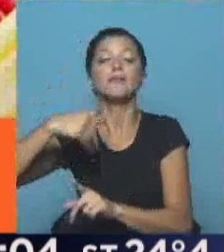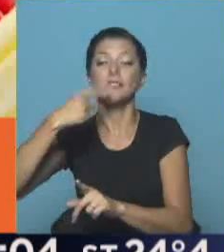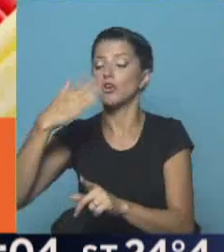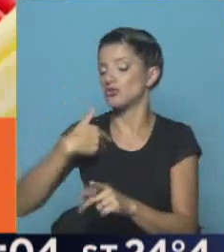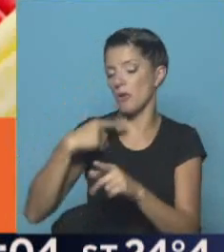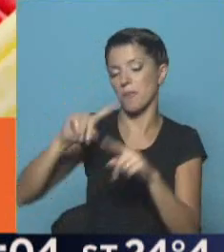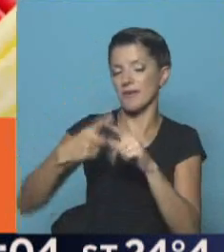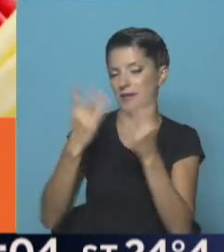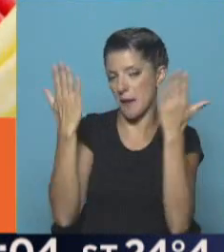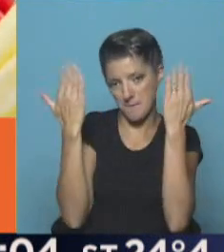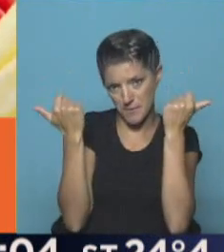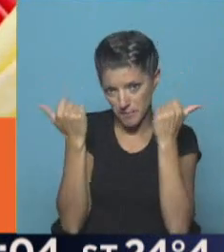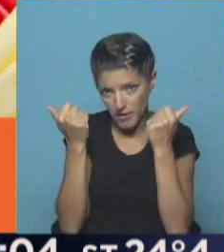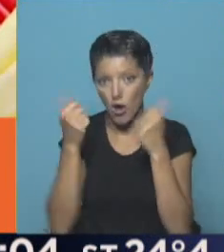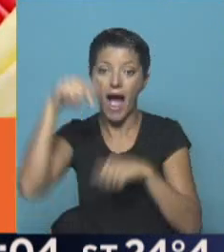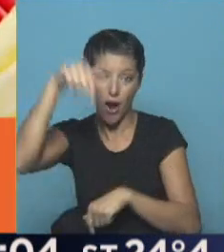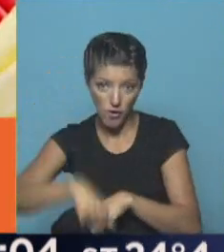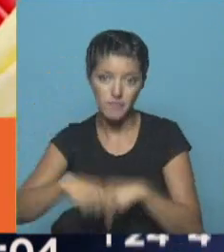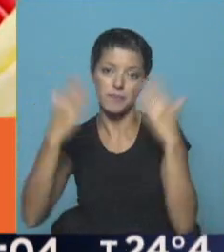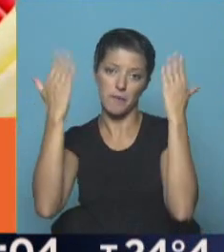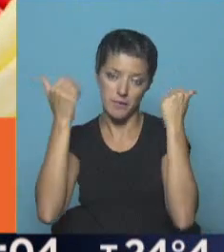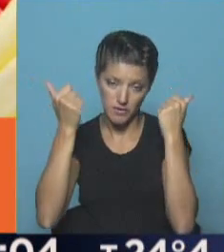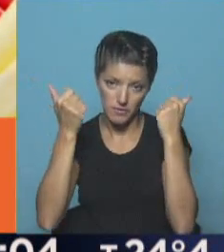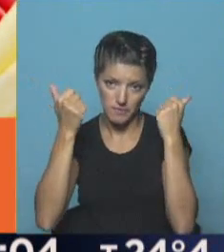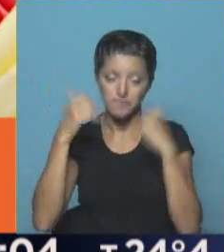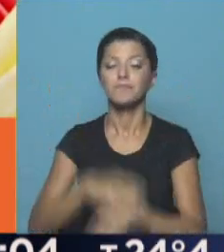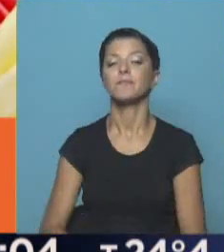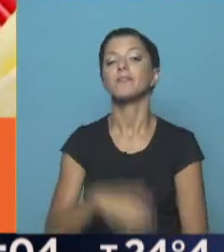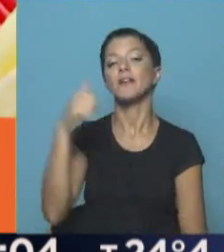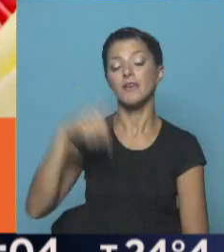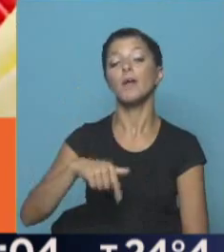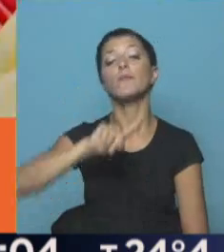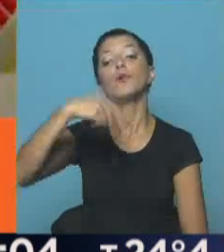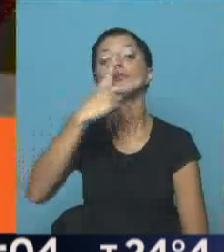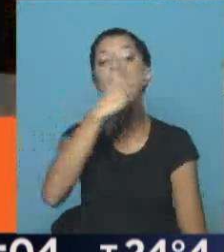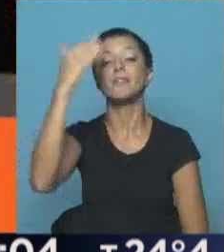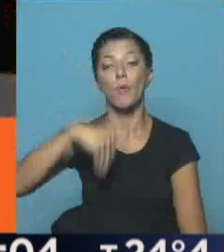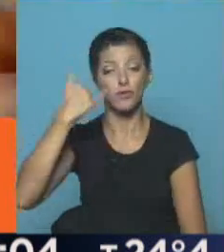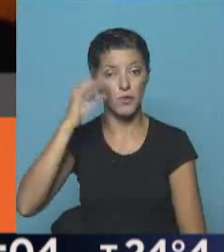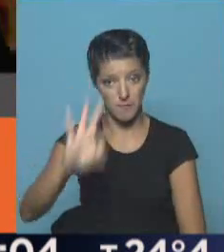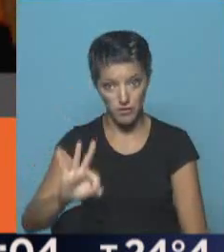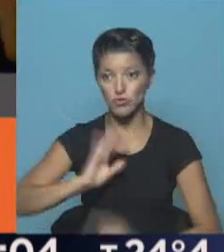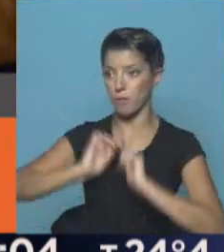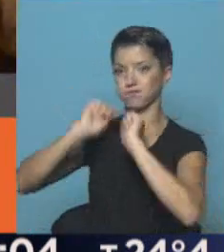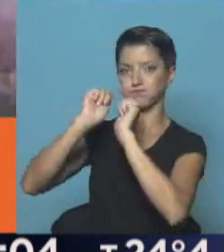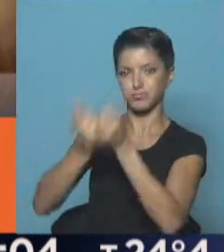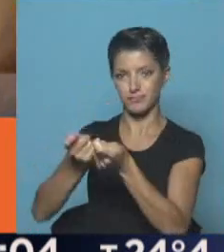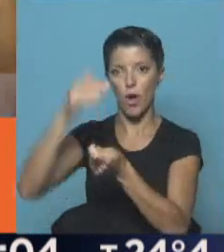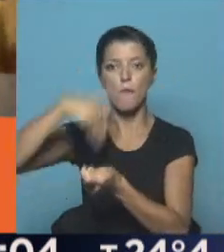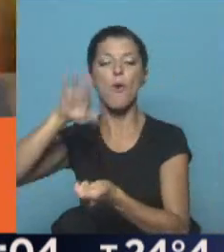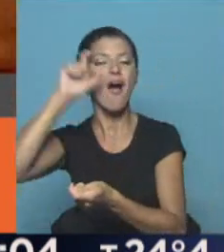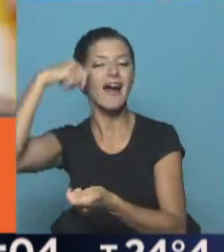de la política, al menos momentáneamente, y dejar el poder el próximo 24 de mayo, en las que